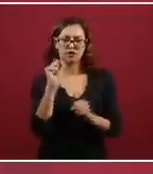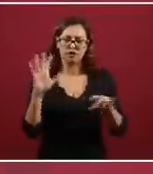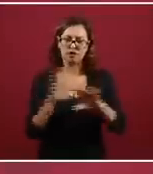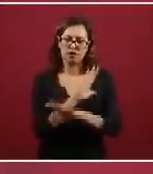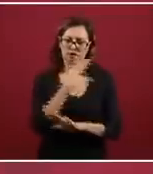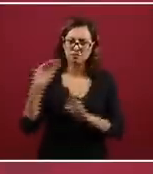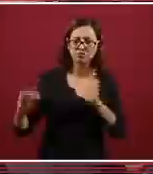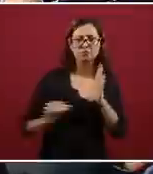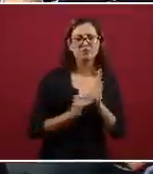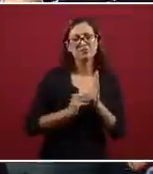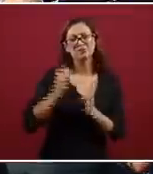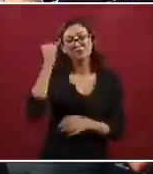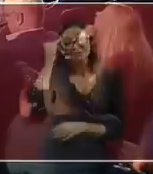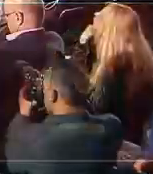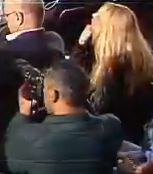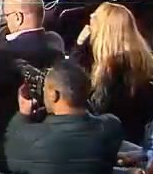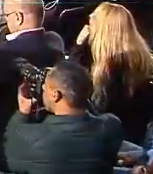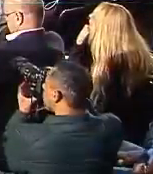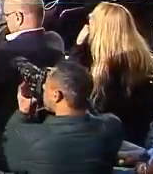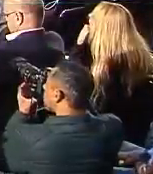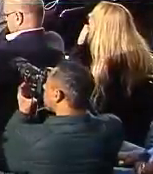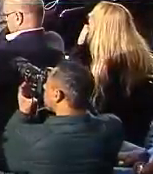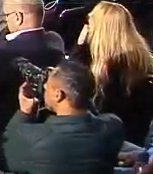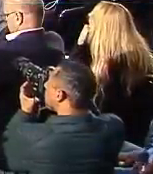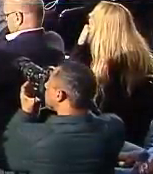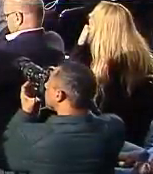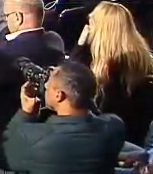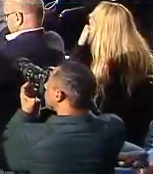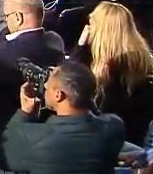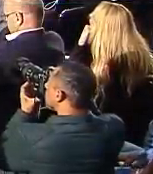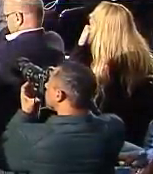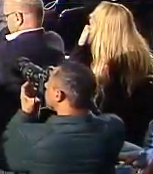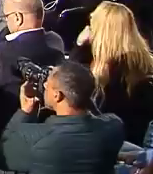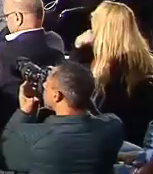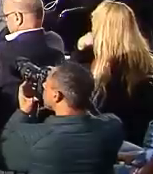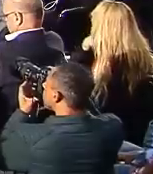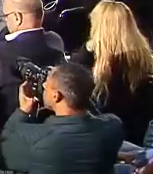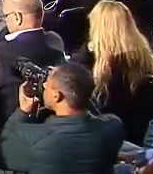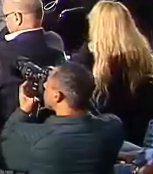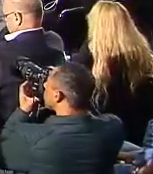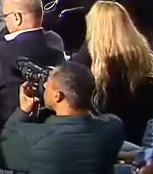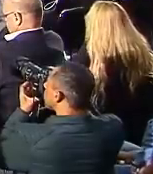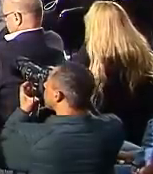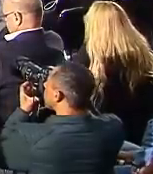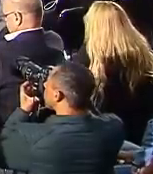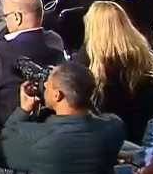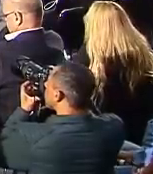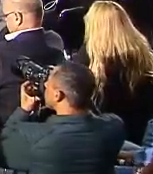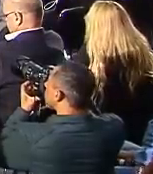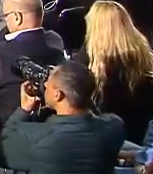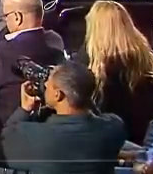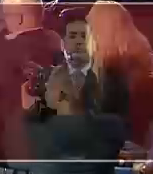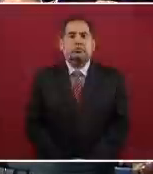porque imagínense, sin el apoyo del Ejército, sin el apoyo de la Marina,